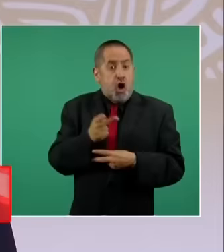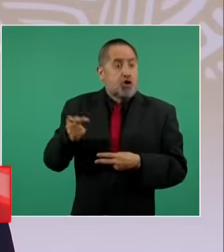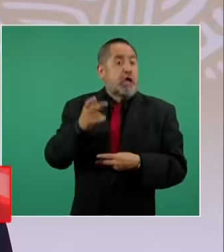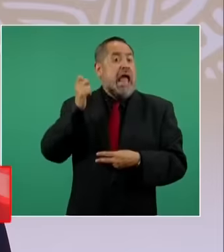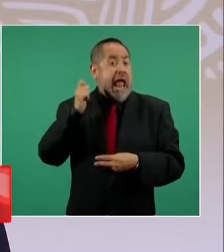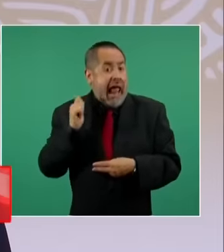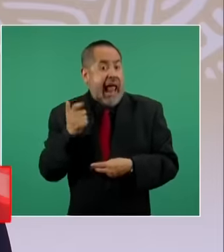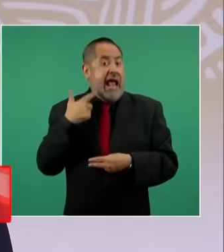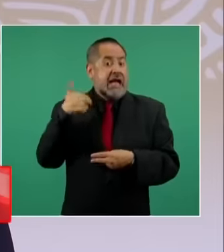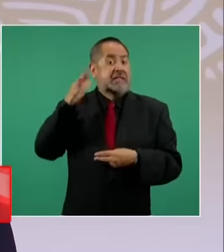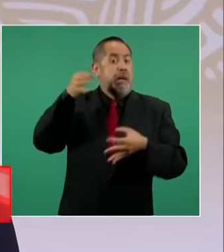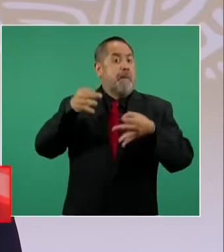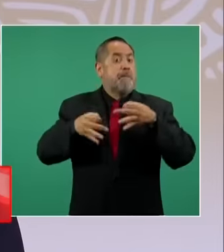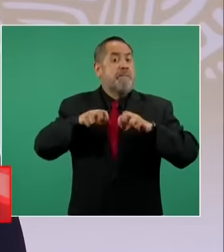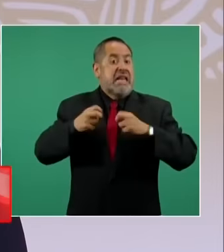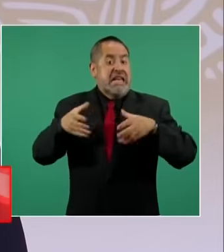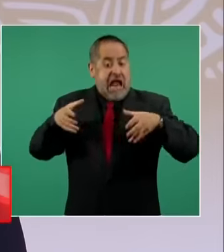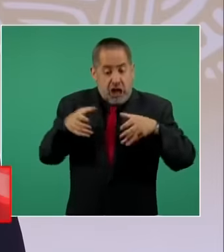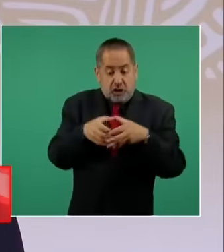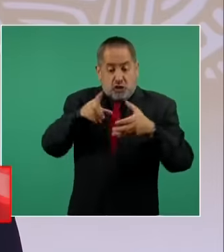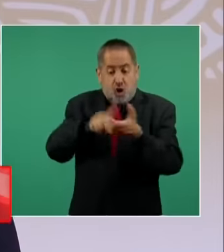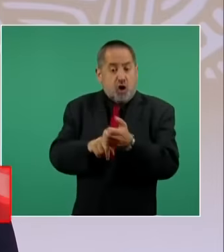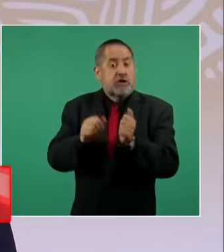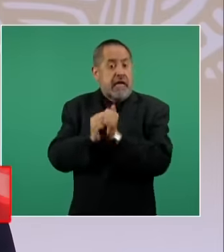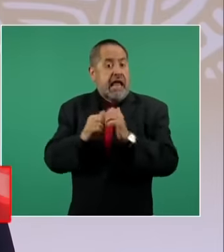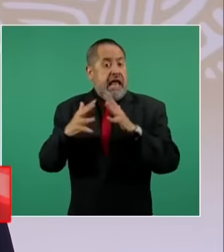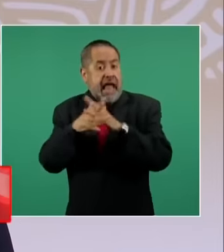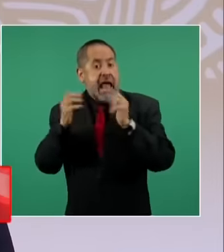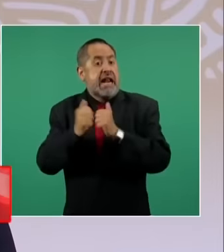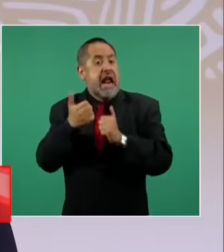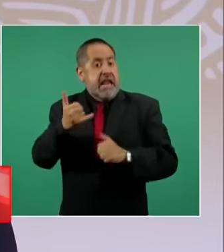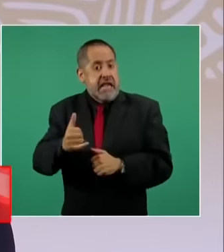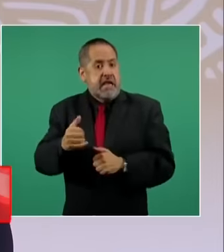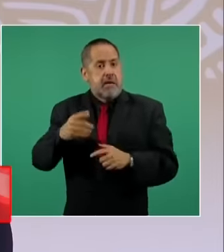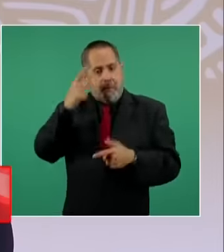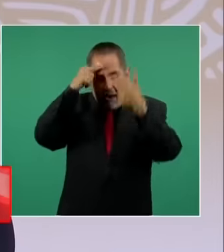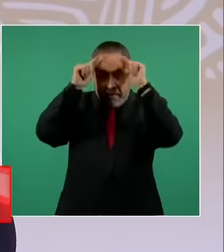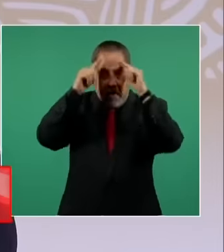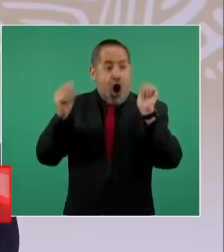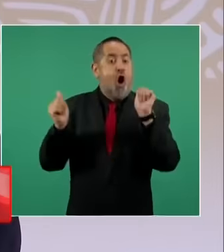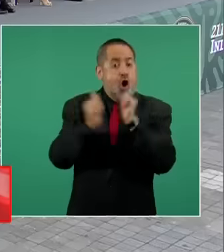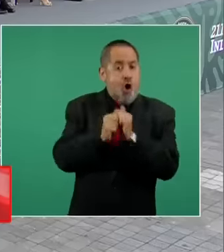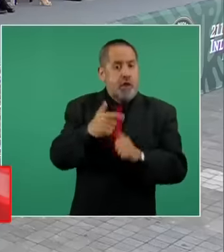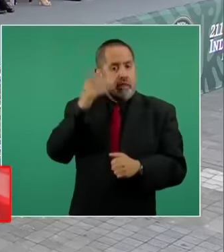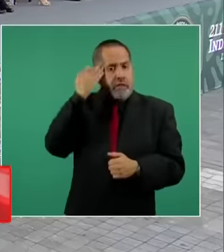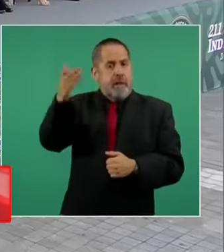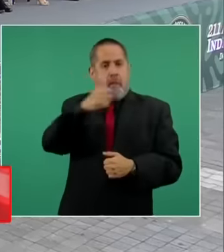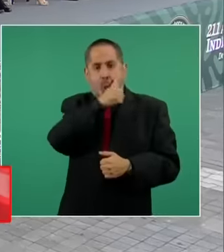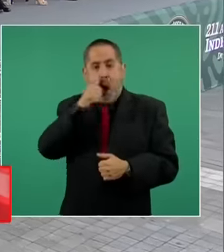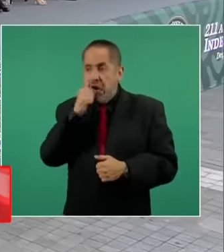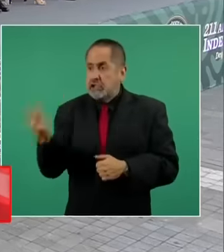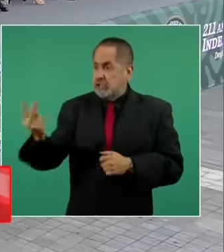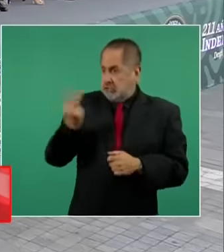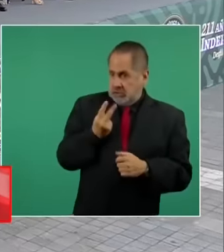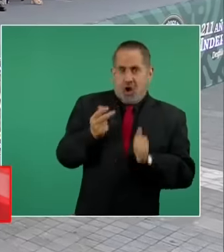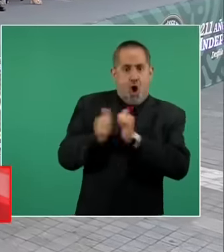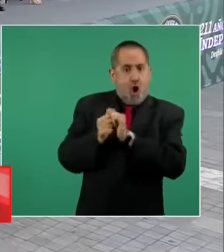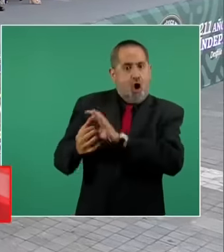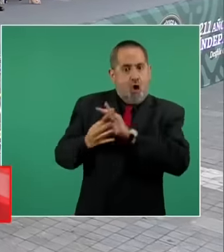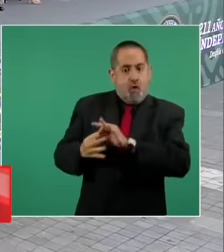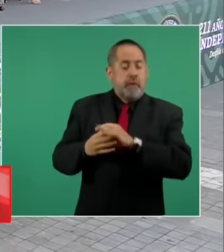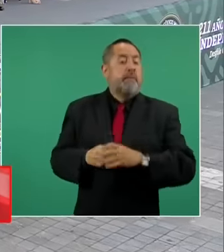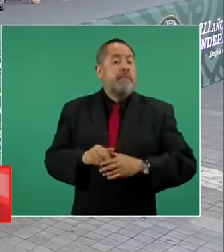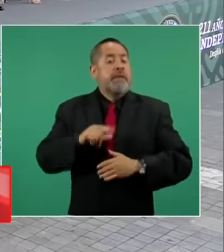Guerra y Marina en el gobierno de Benito Juárez durante la Guerra de la Reforma. En el Congreso, el